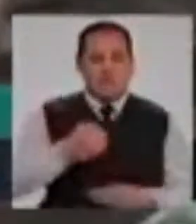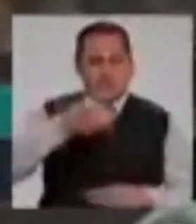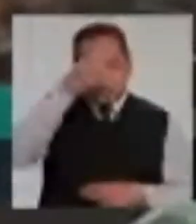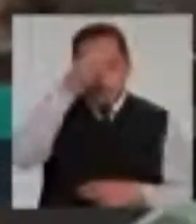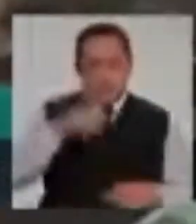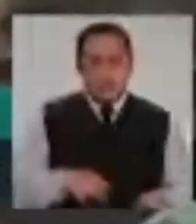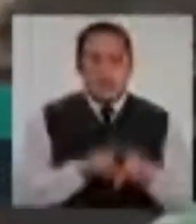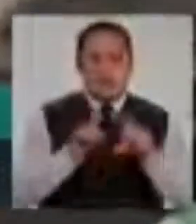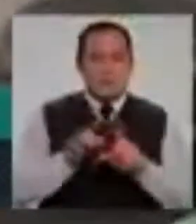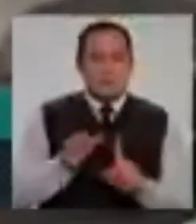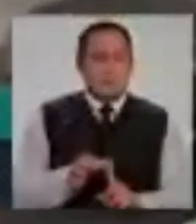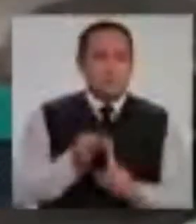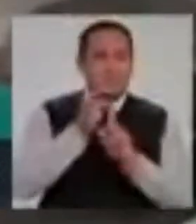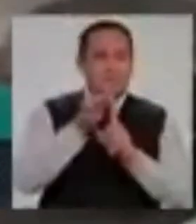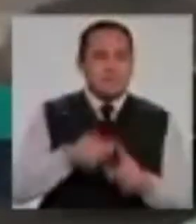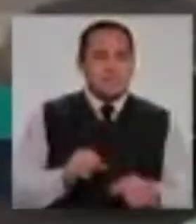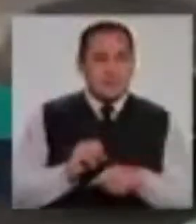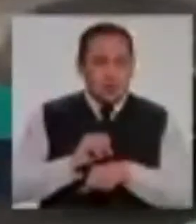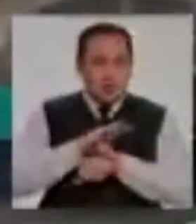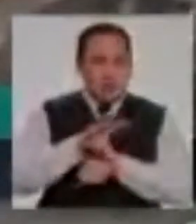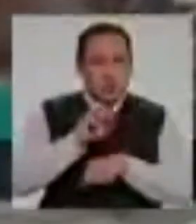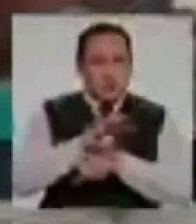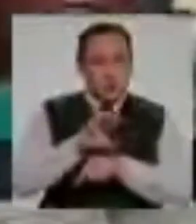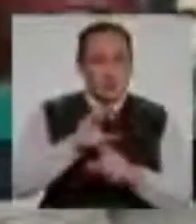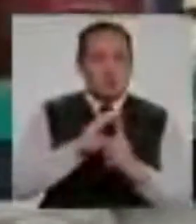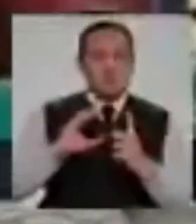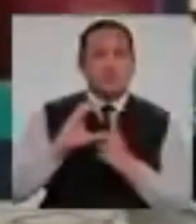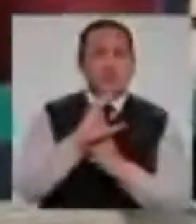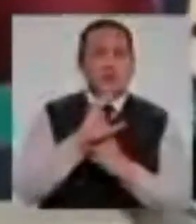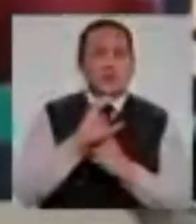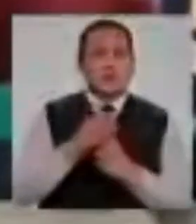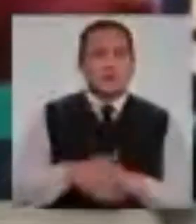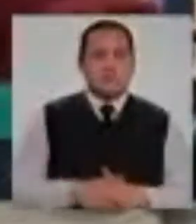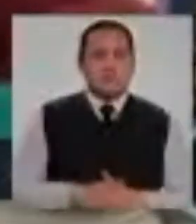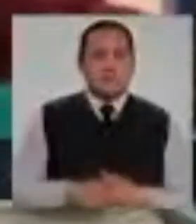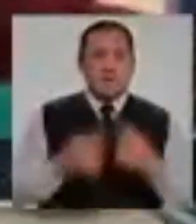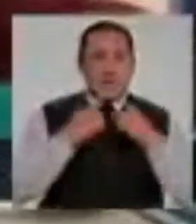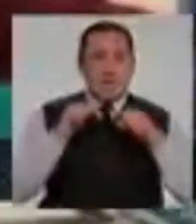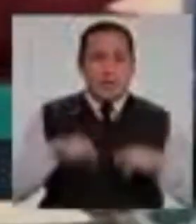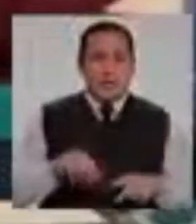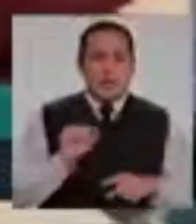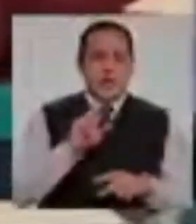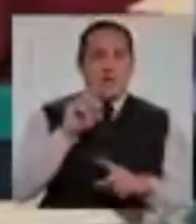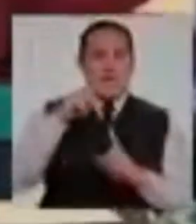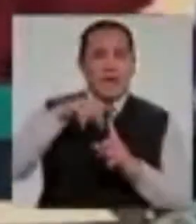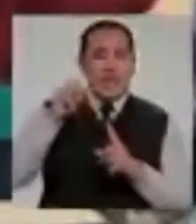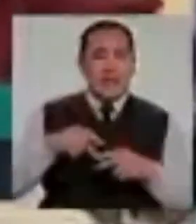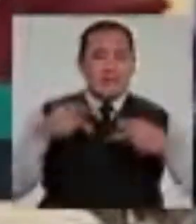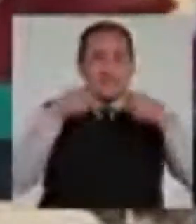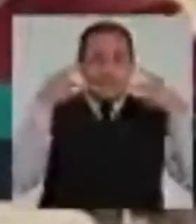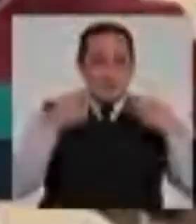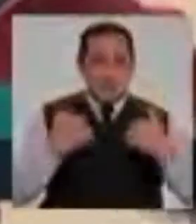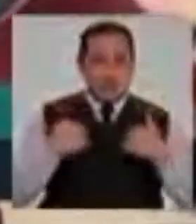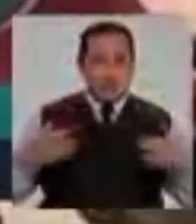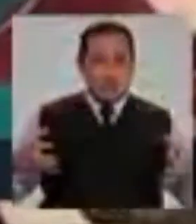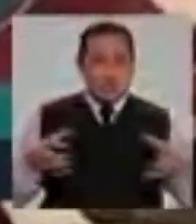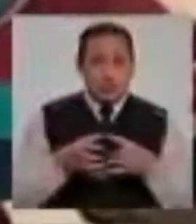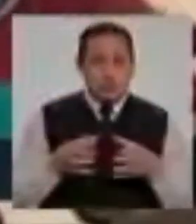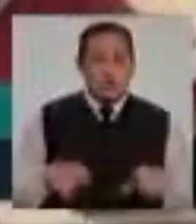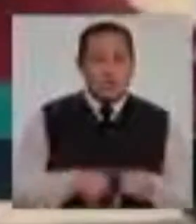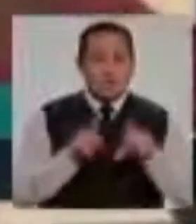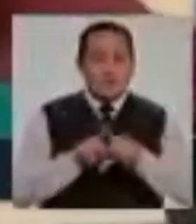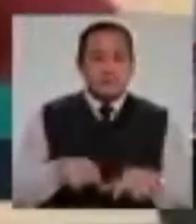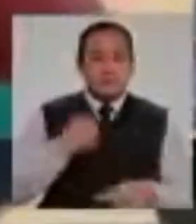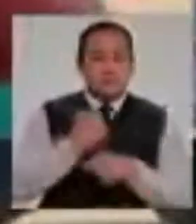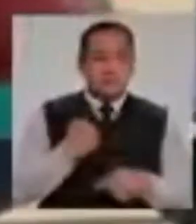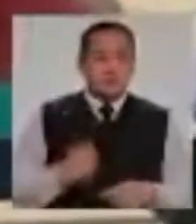destreza, sino la fuente principal de transmisión de su cultura. Este es el arte shipibo que nosotros tenemos. Este